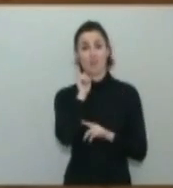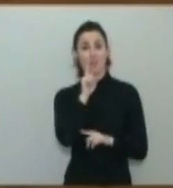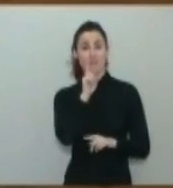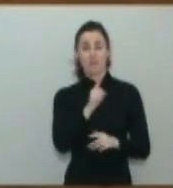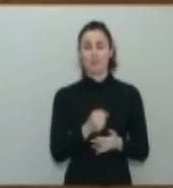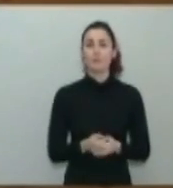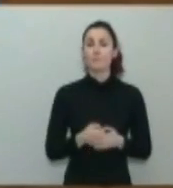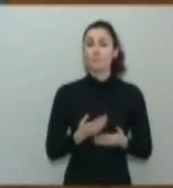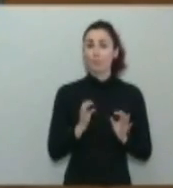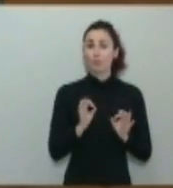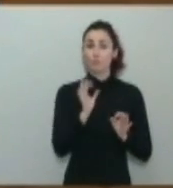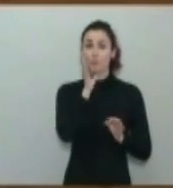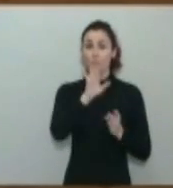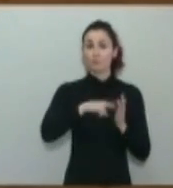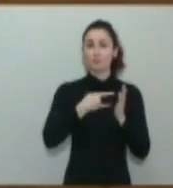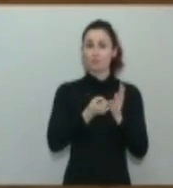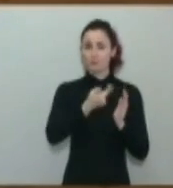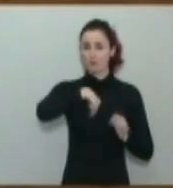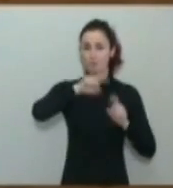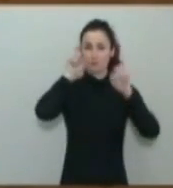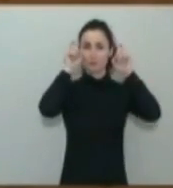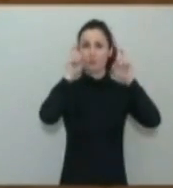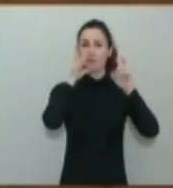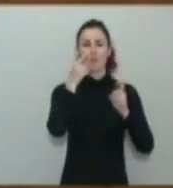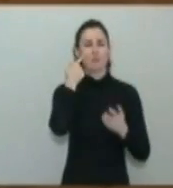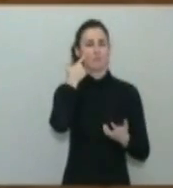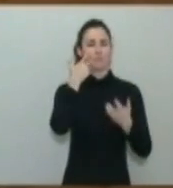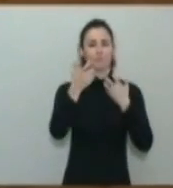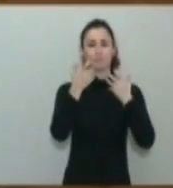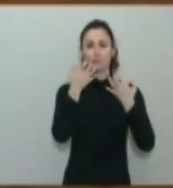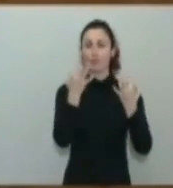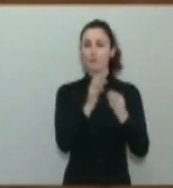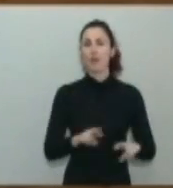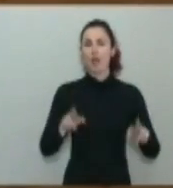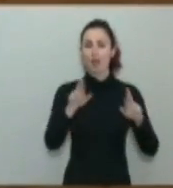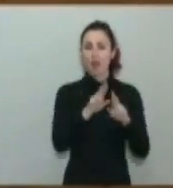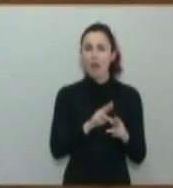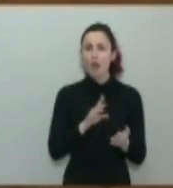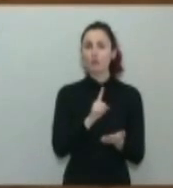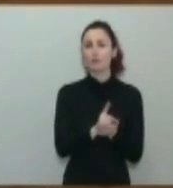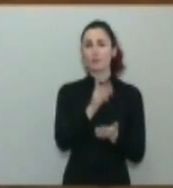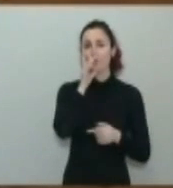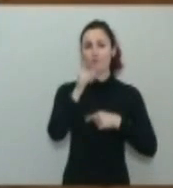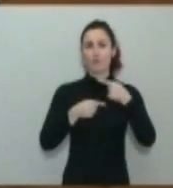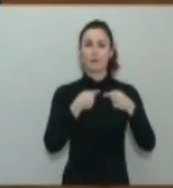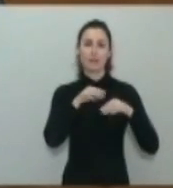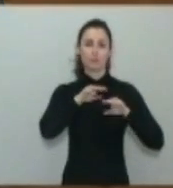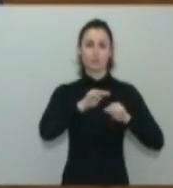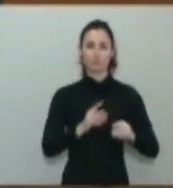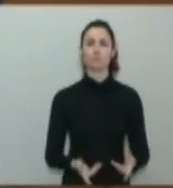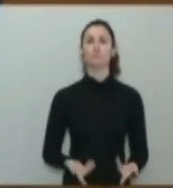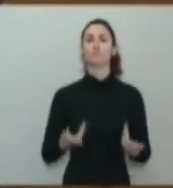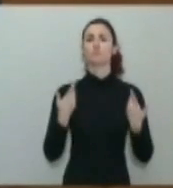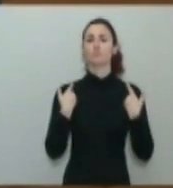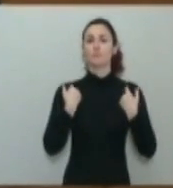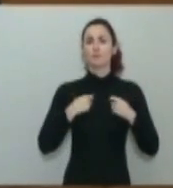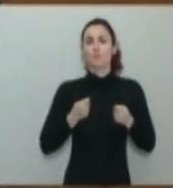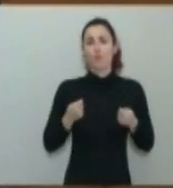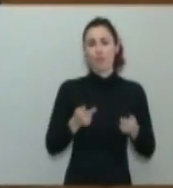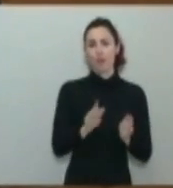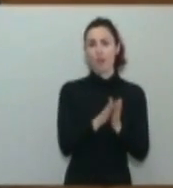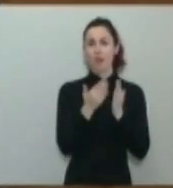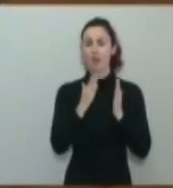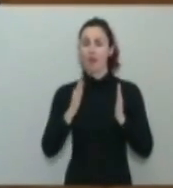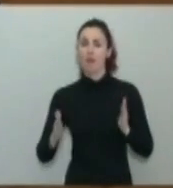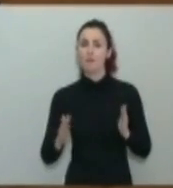La naturaleza de nuestro sistema, en el que, como se ha señalado reiteradamente, son las propias familias las responsables de proveer los libros